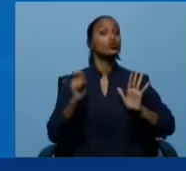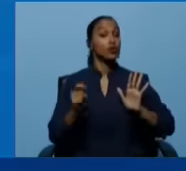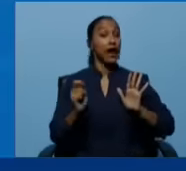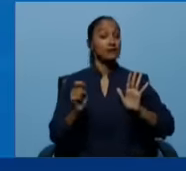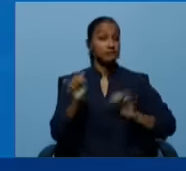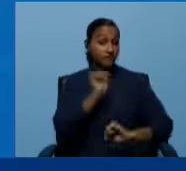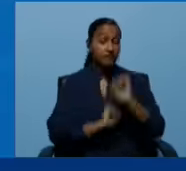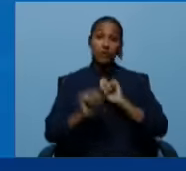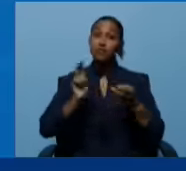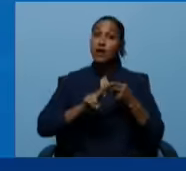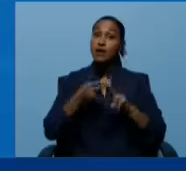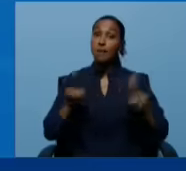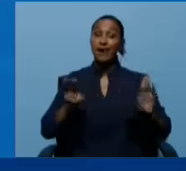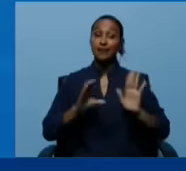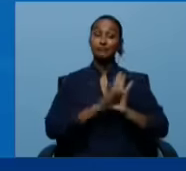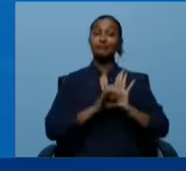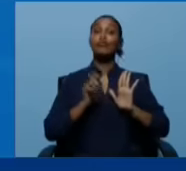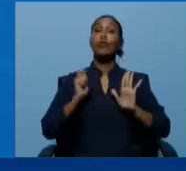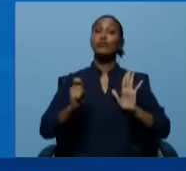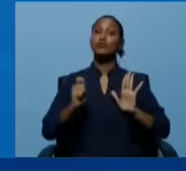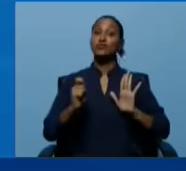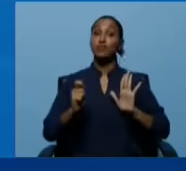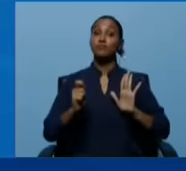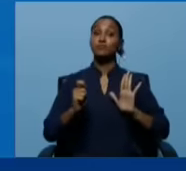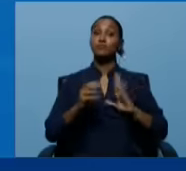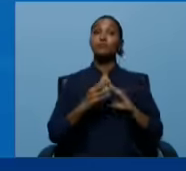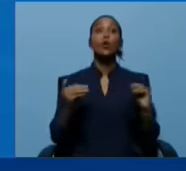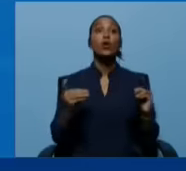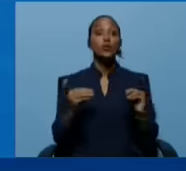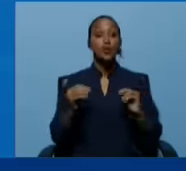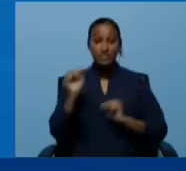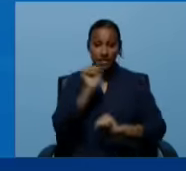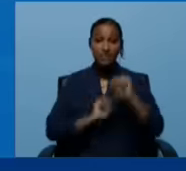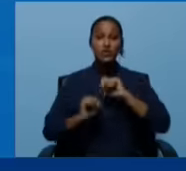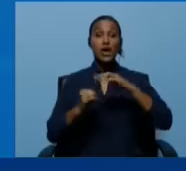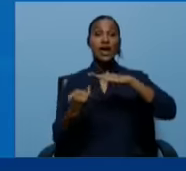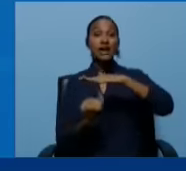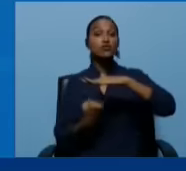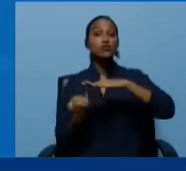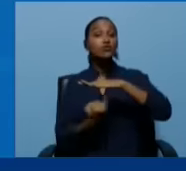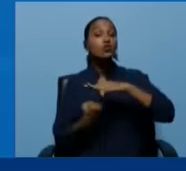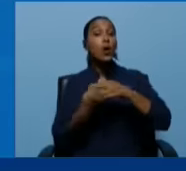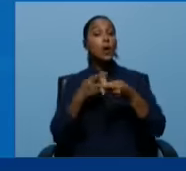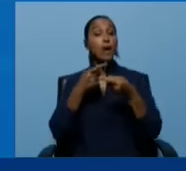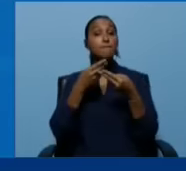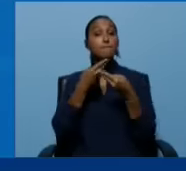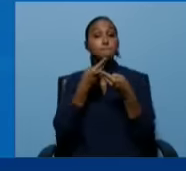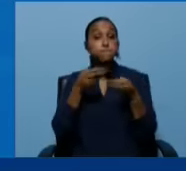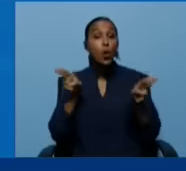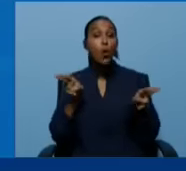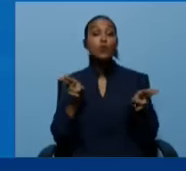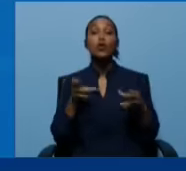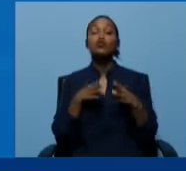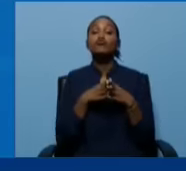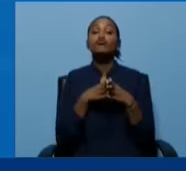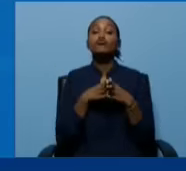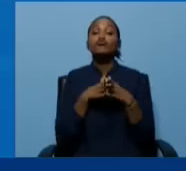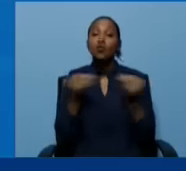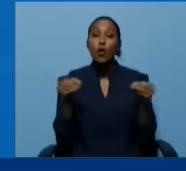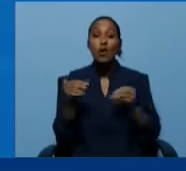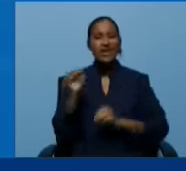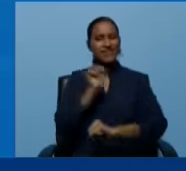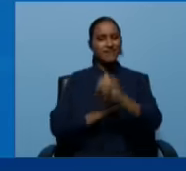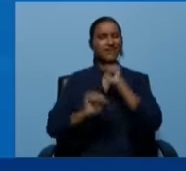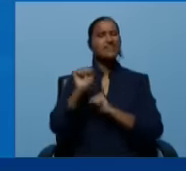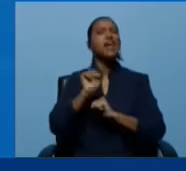la constitución, los poderes públicos y defendiendo el poder más grande